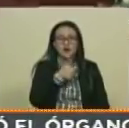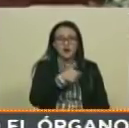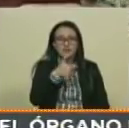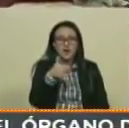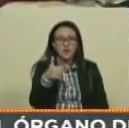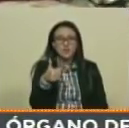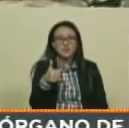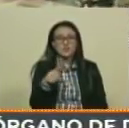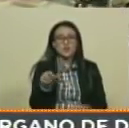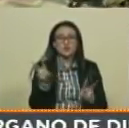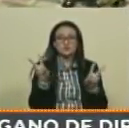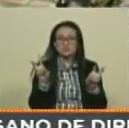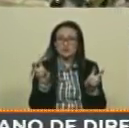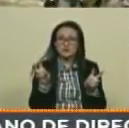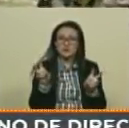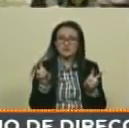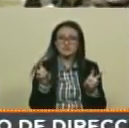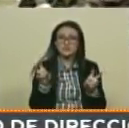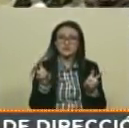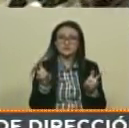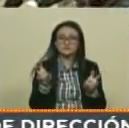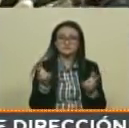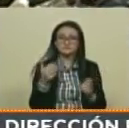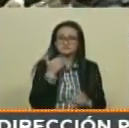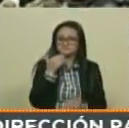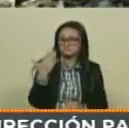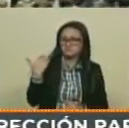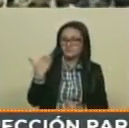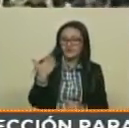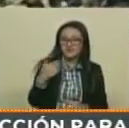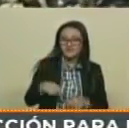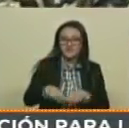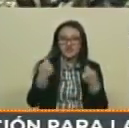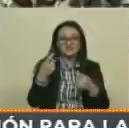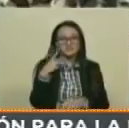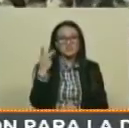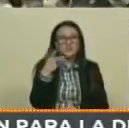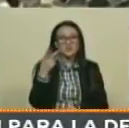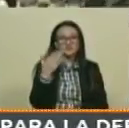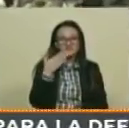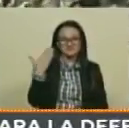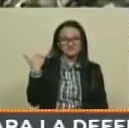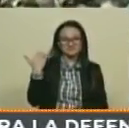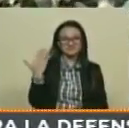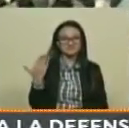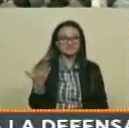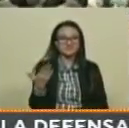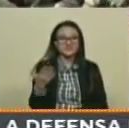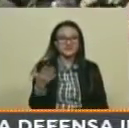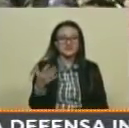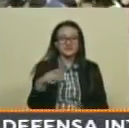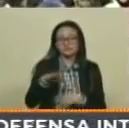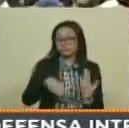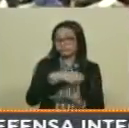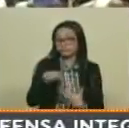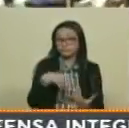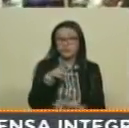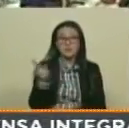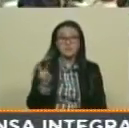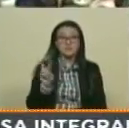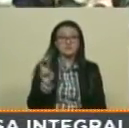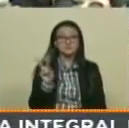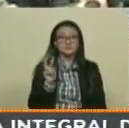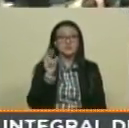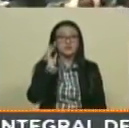casos de época reciente, la violencia política que sacudió a Venezuela,